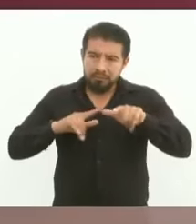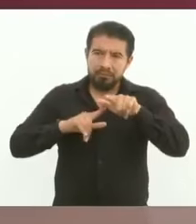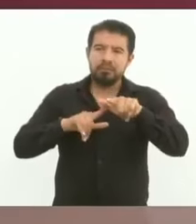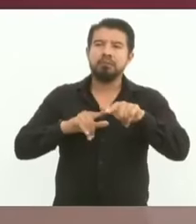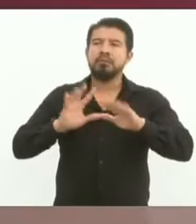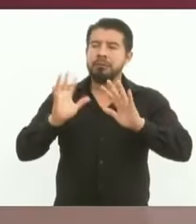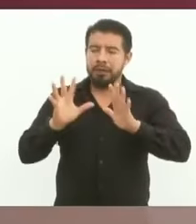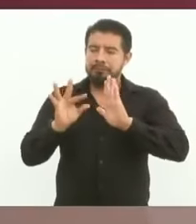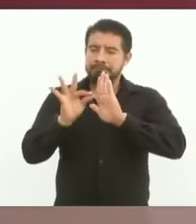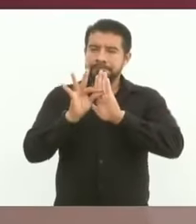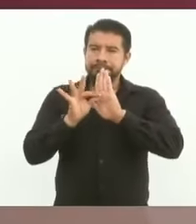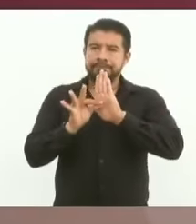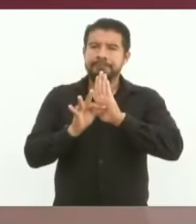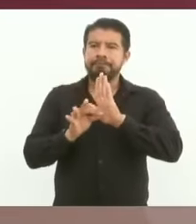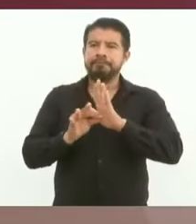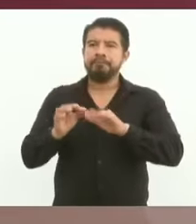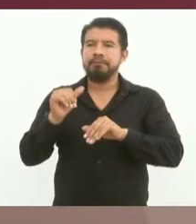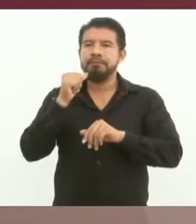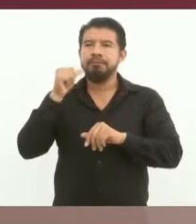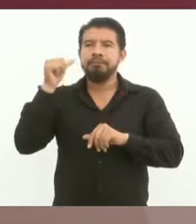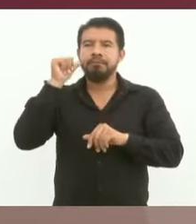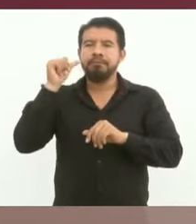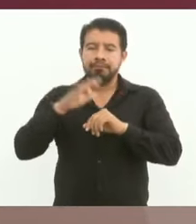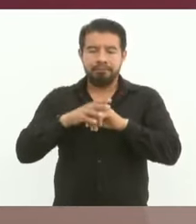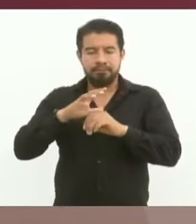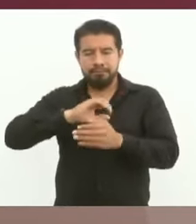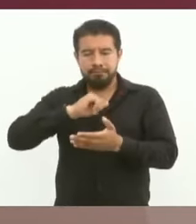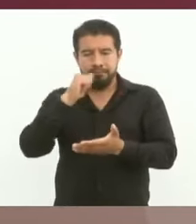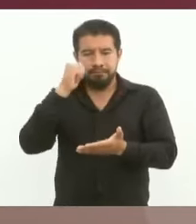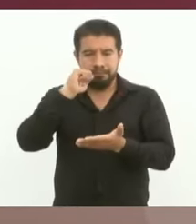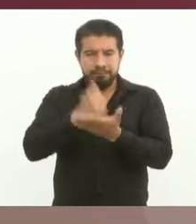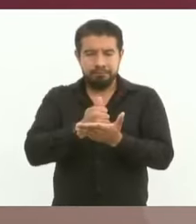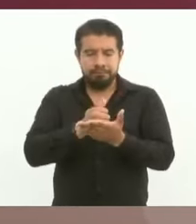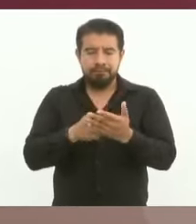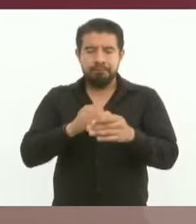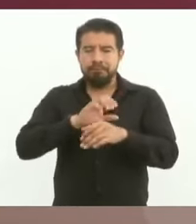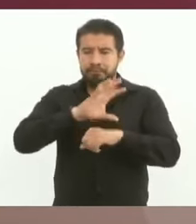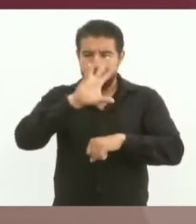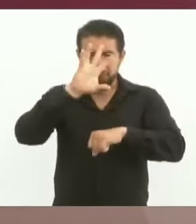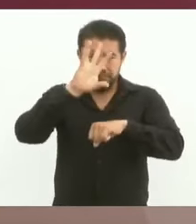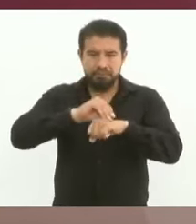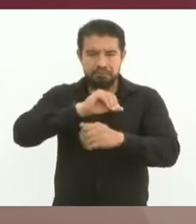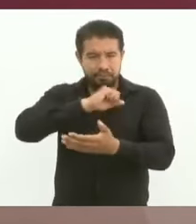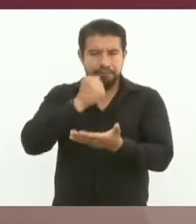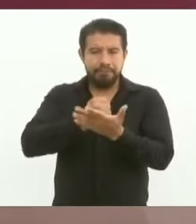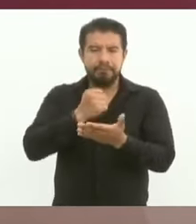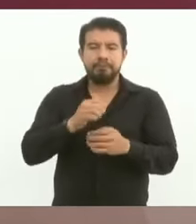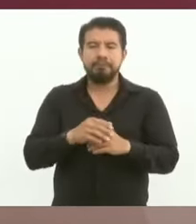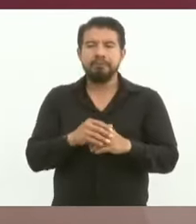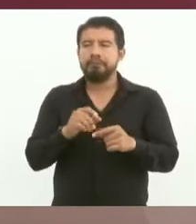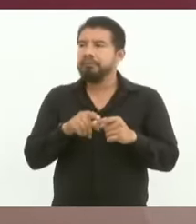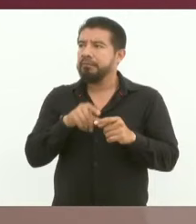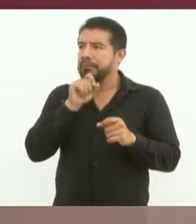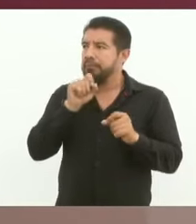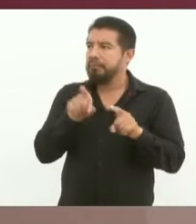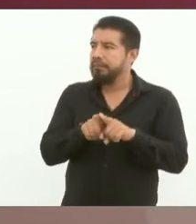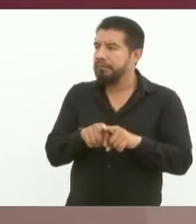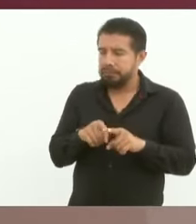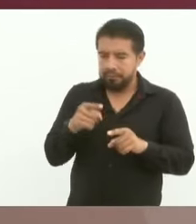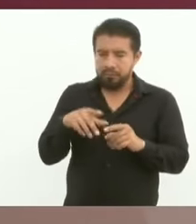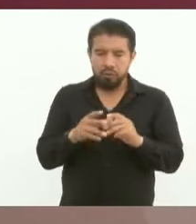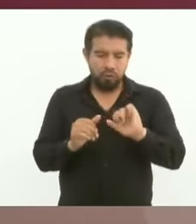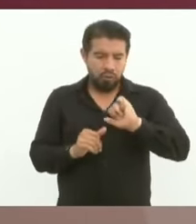aprobó ya ayer en comisiones. También se aprobó que se va a implementar un